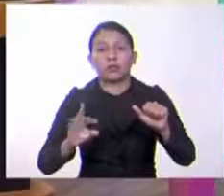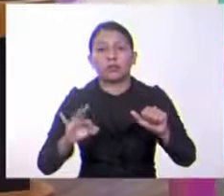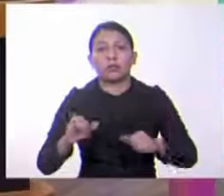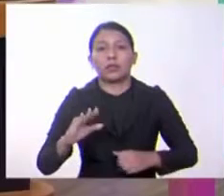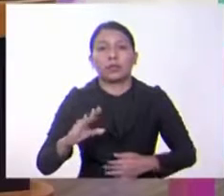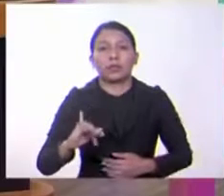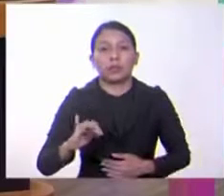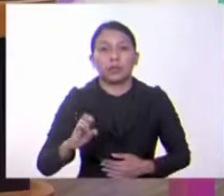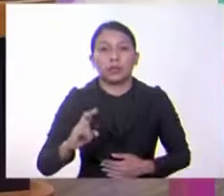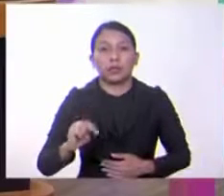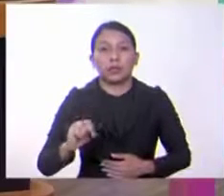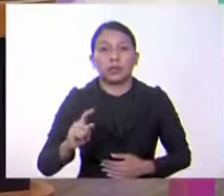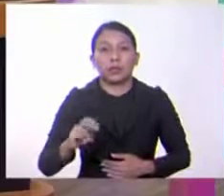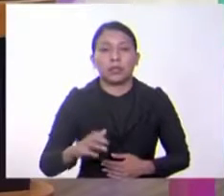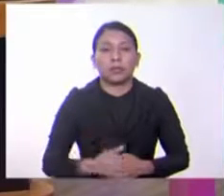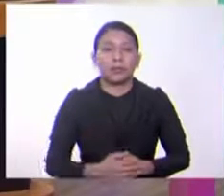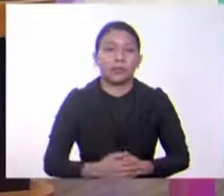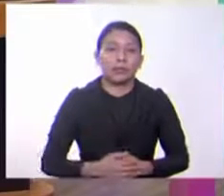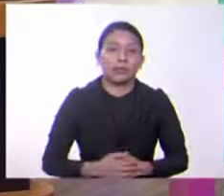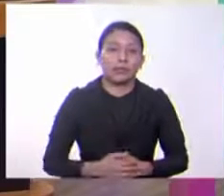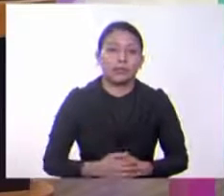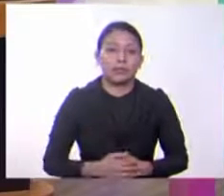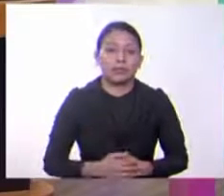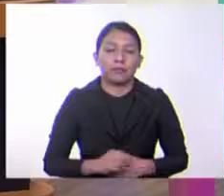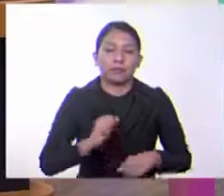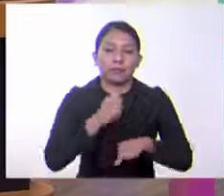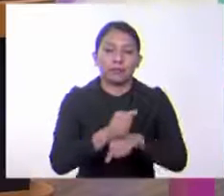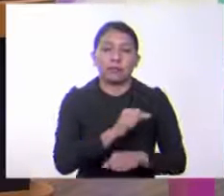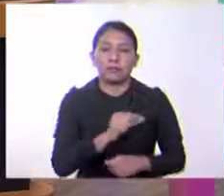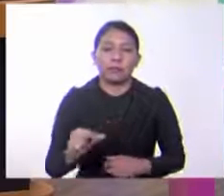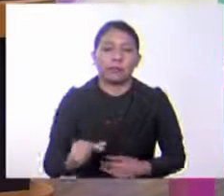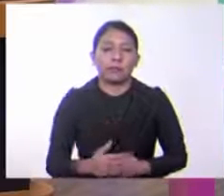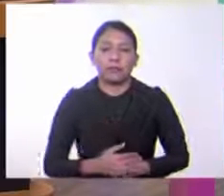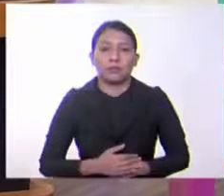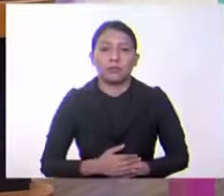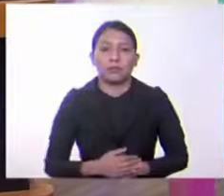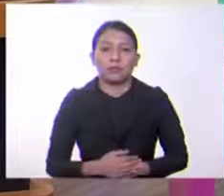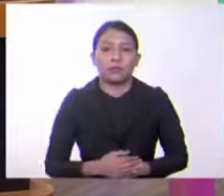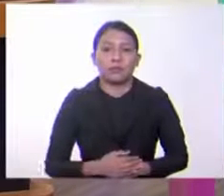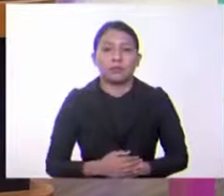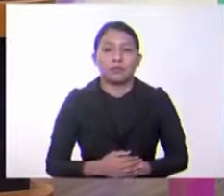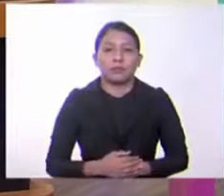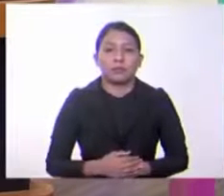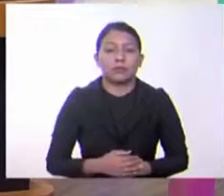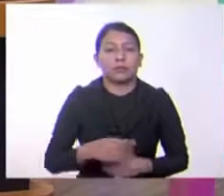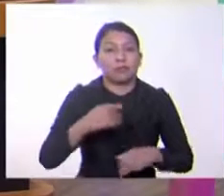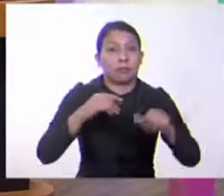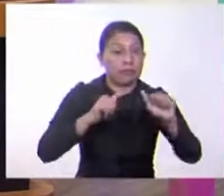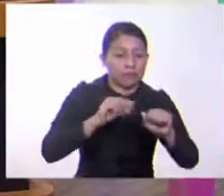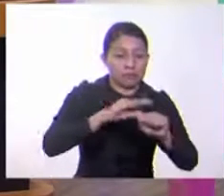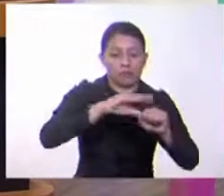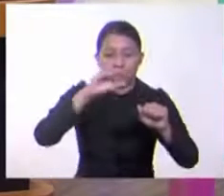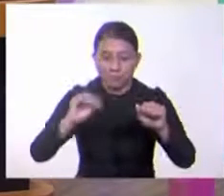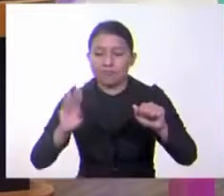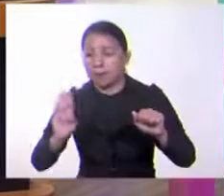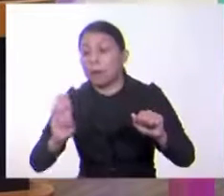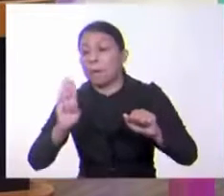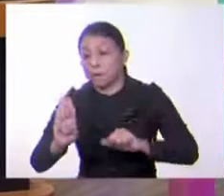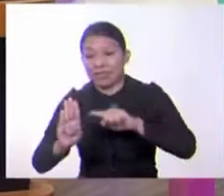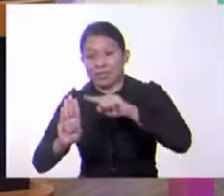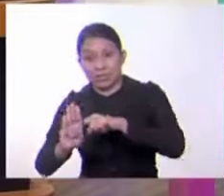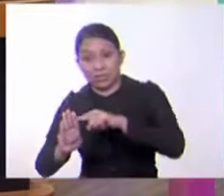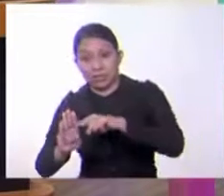suficiente. Suficiente. Así la vamos a denominar, condición suficiente. ¿Y el resultado que obtuvimos de esa